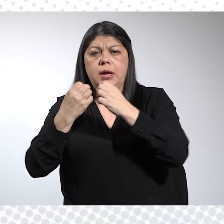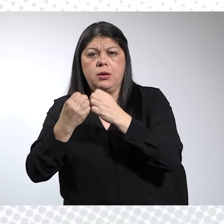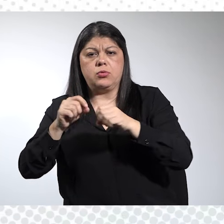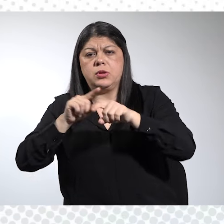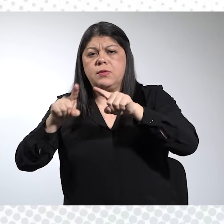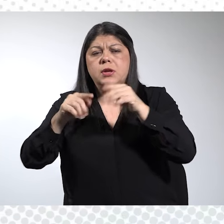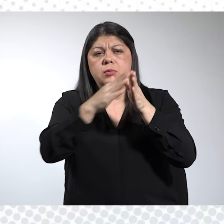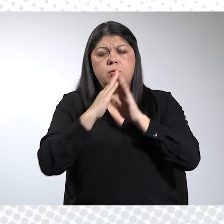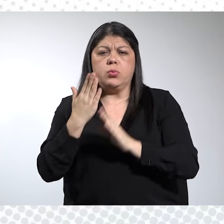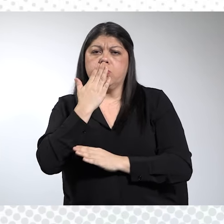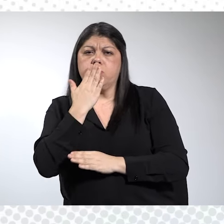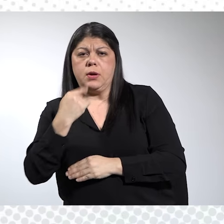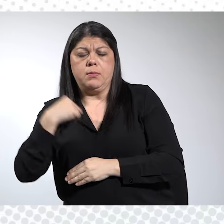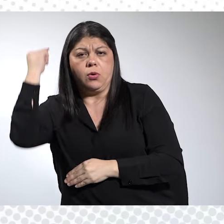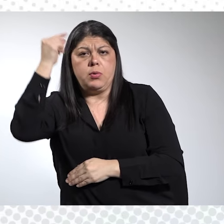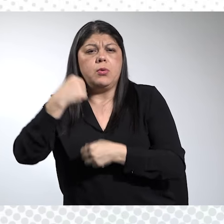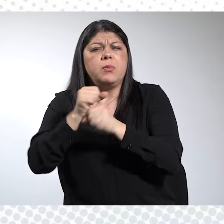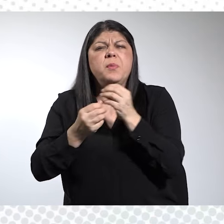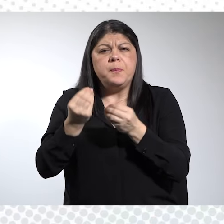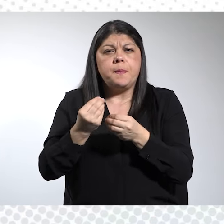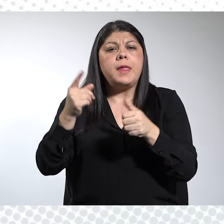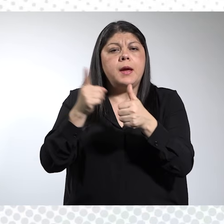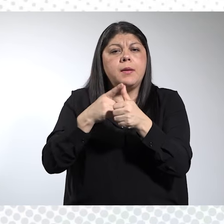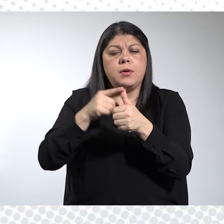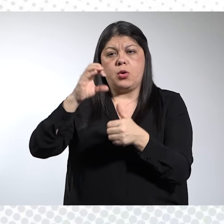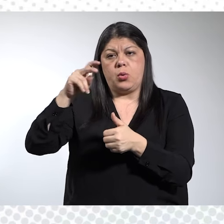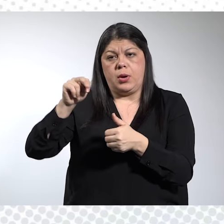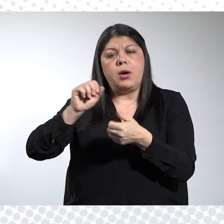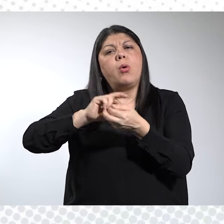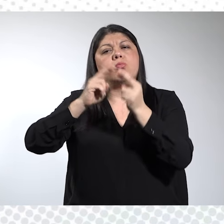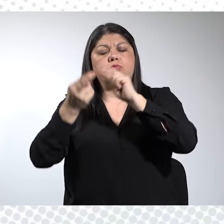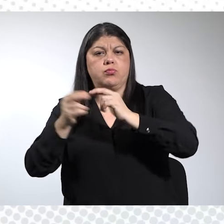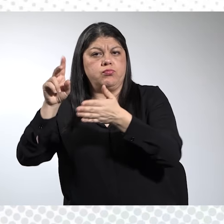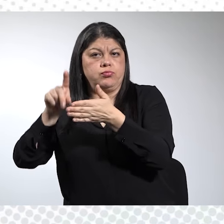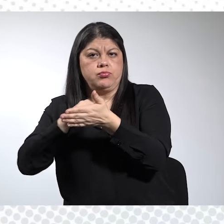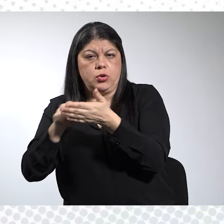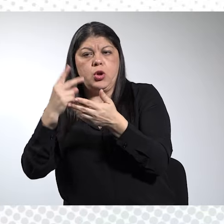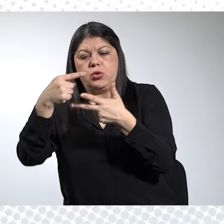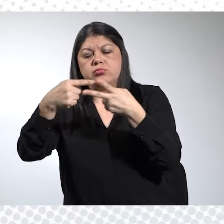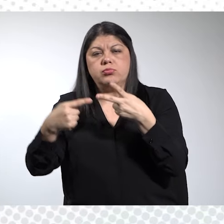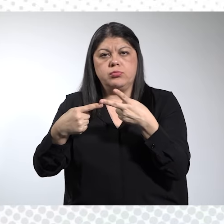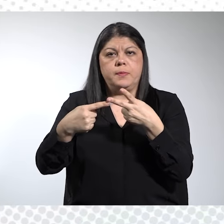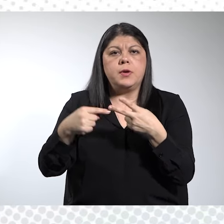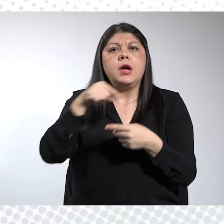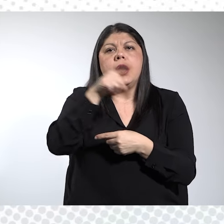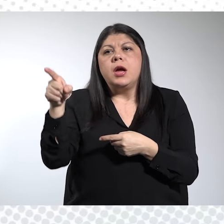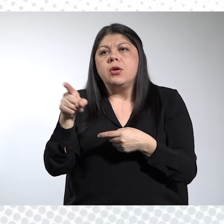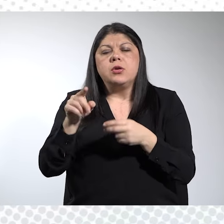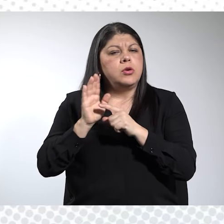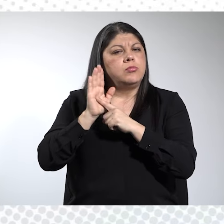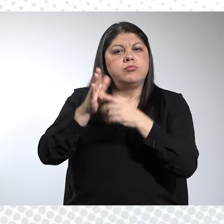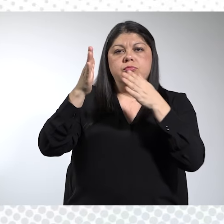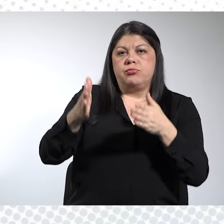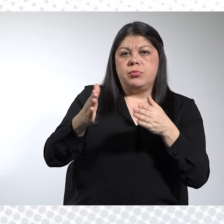zonas indígenas y lo primero que va a hacer mi gobierno es o quitamos el CONAI o lo reforzamos. Son las dos opciones que hay, porque ellos no